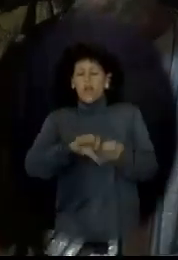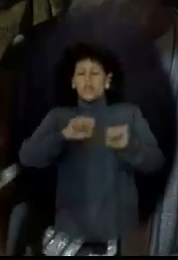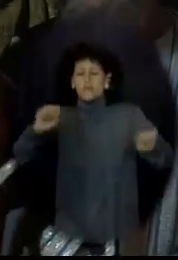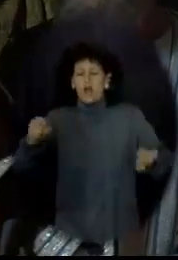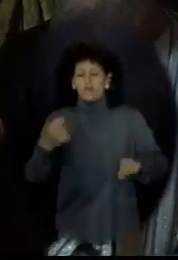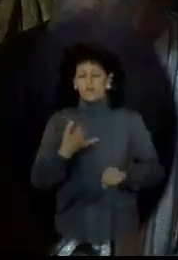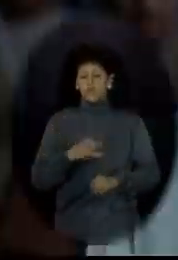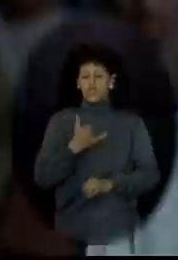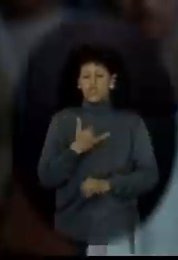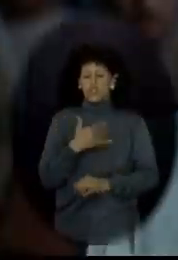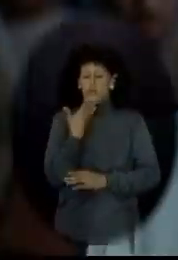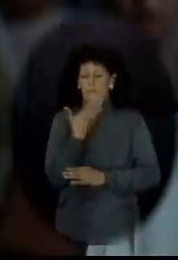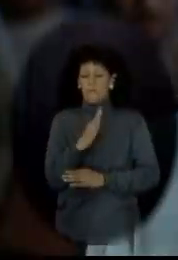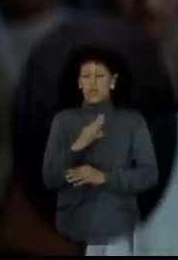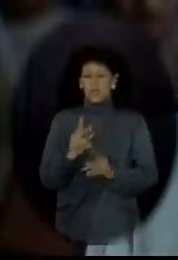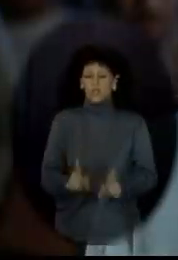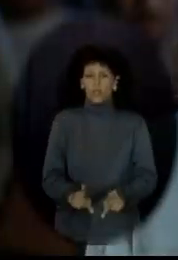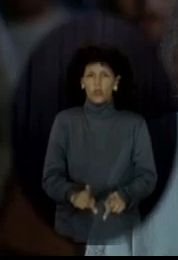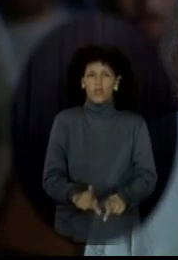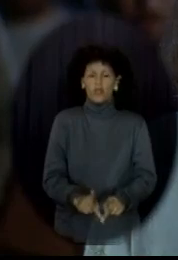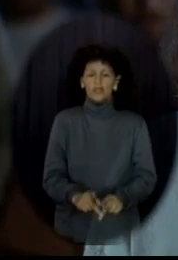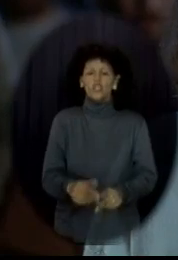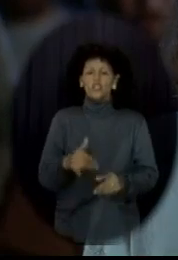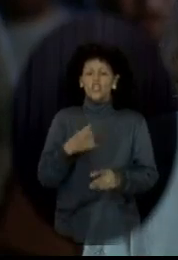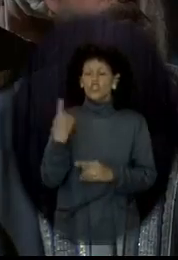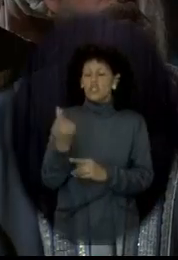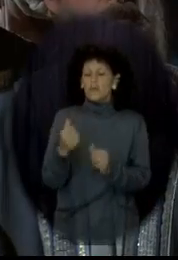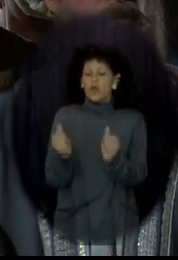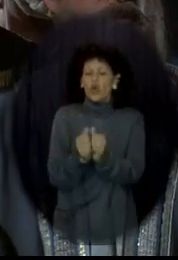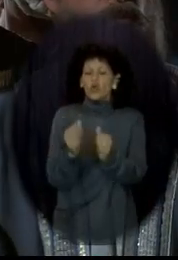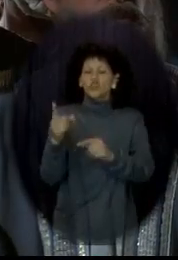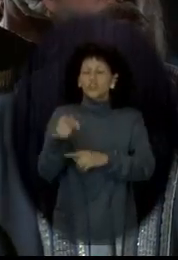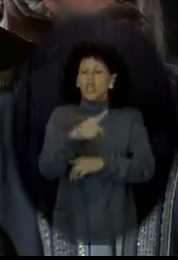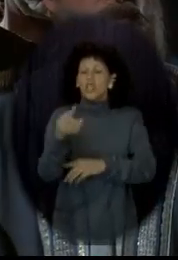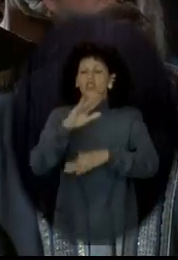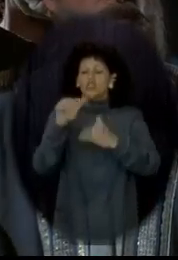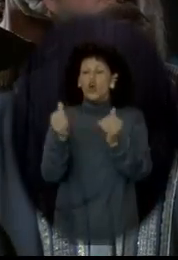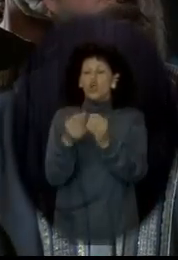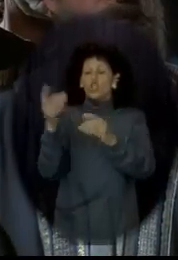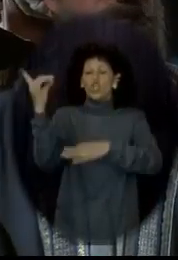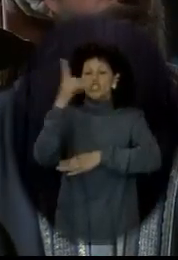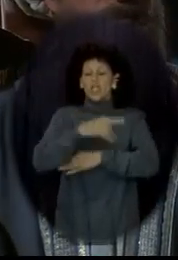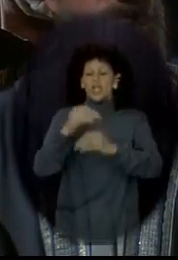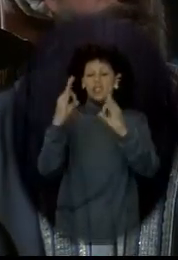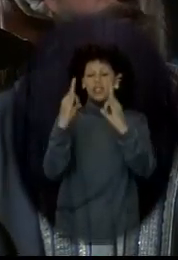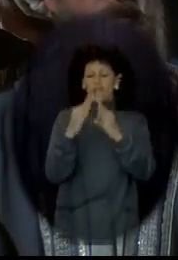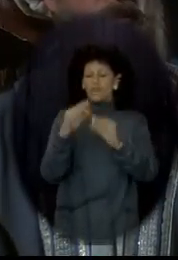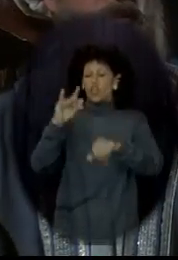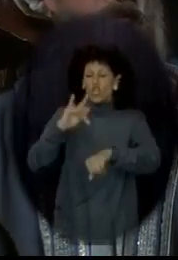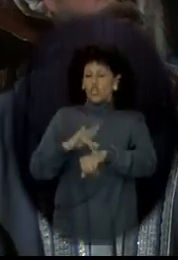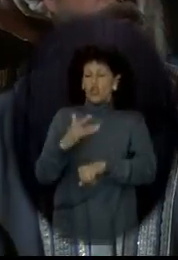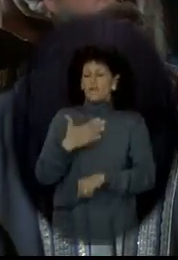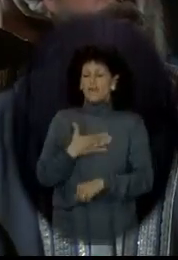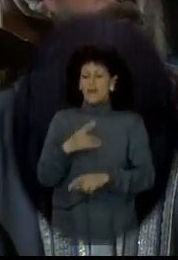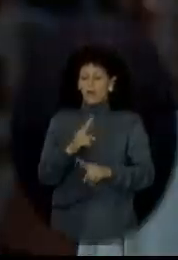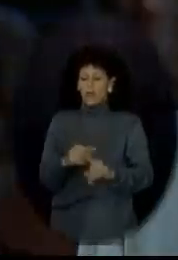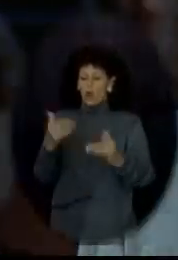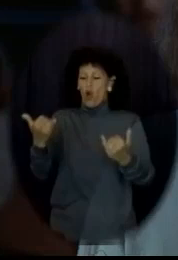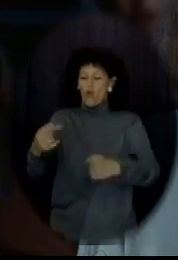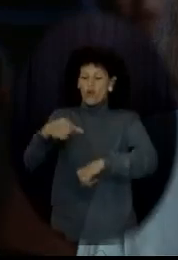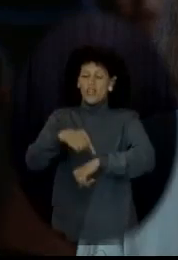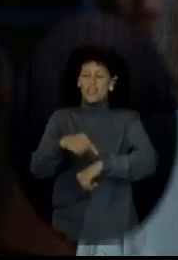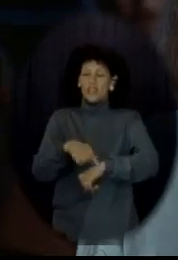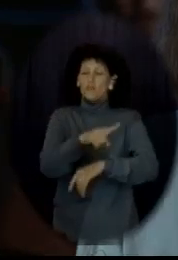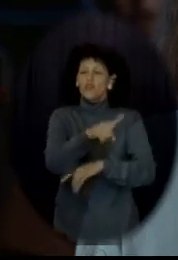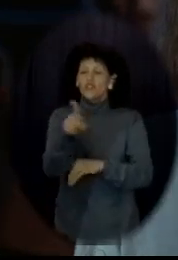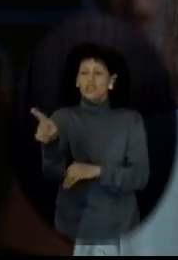¿Por qué han venido con espadas y palos como si fuera un ladrón? Estuve con ustedes todos los días en el templo y no me arrestaron.